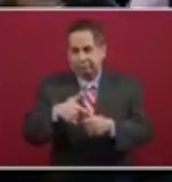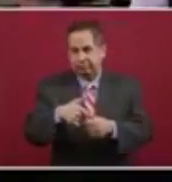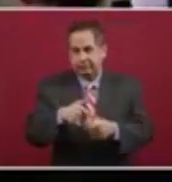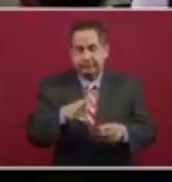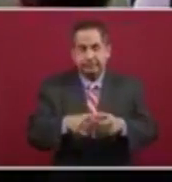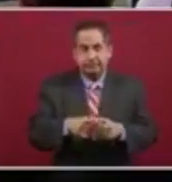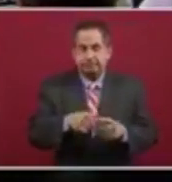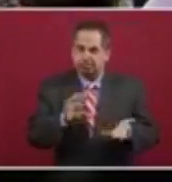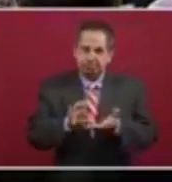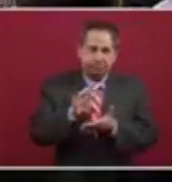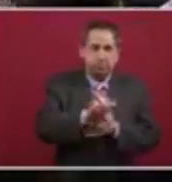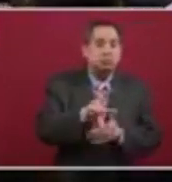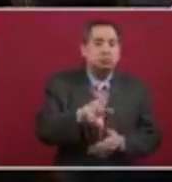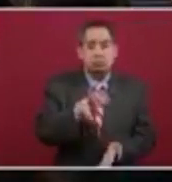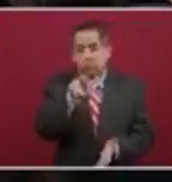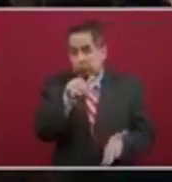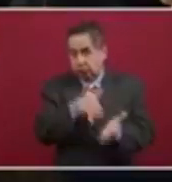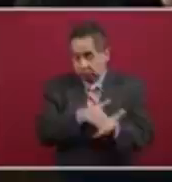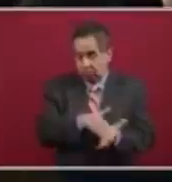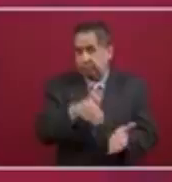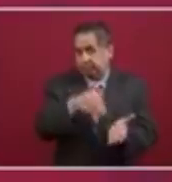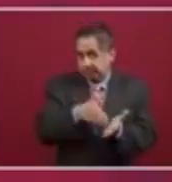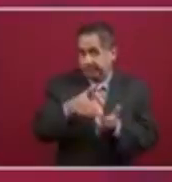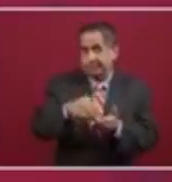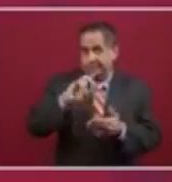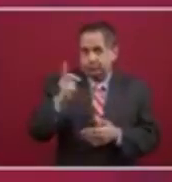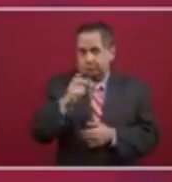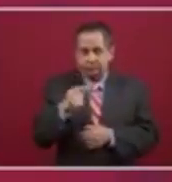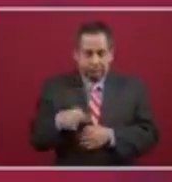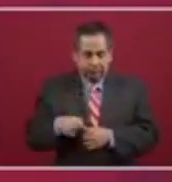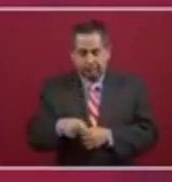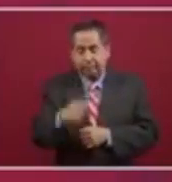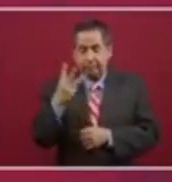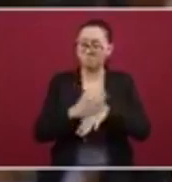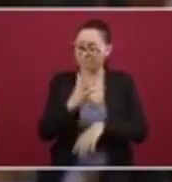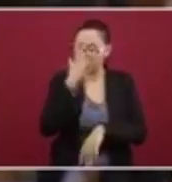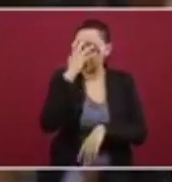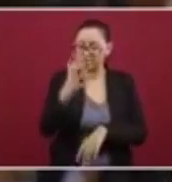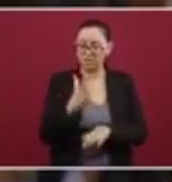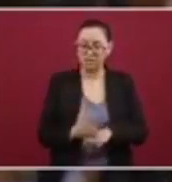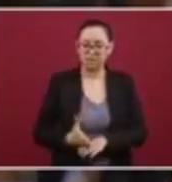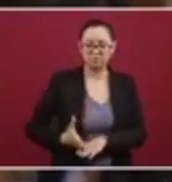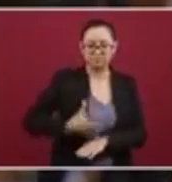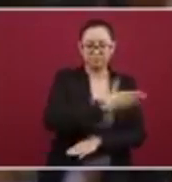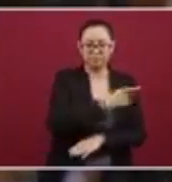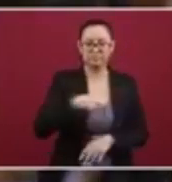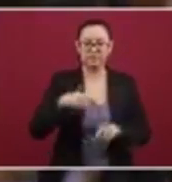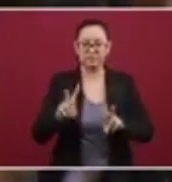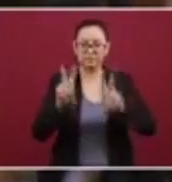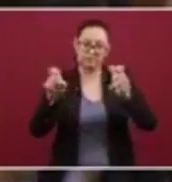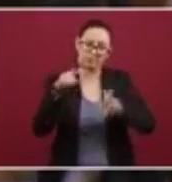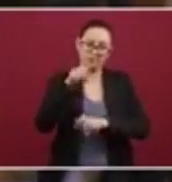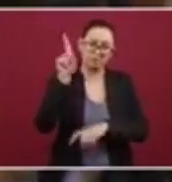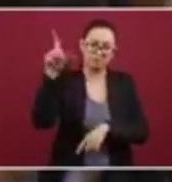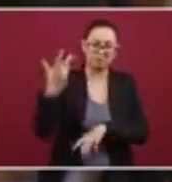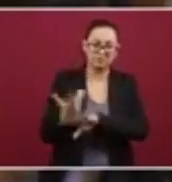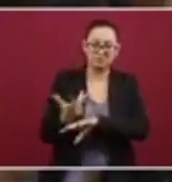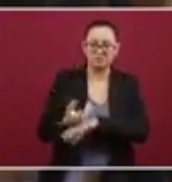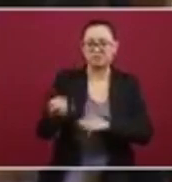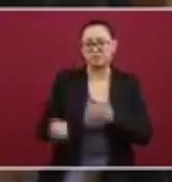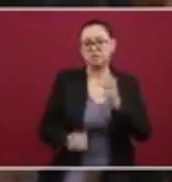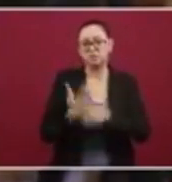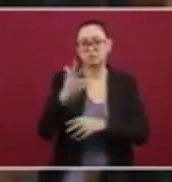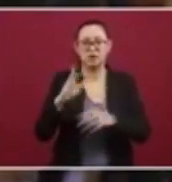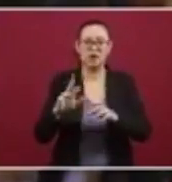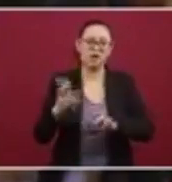8.000 millones de dólares y lo vamos a hacer en 3 años. López Obrador refutó un artículo del New York Times